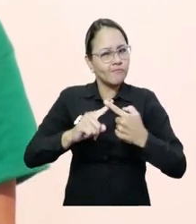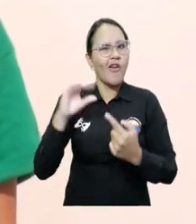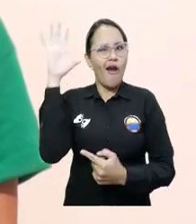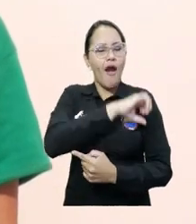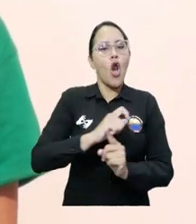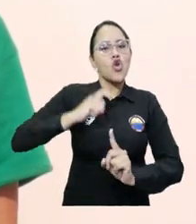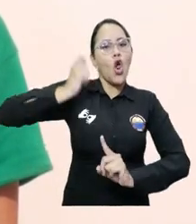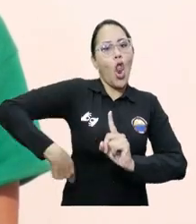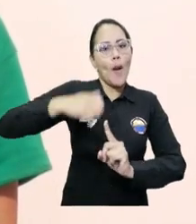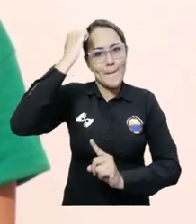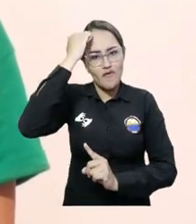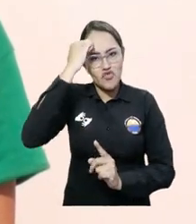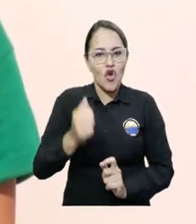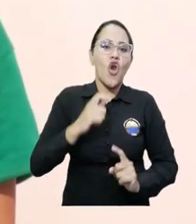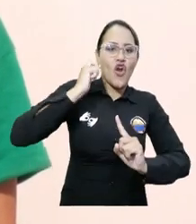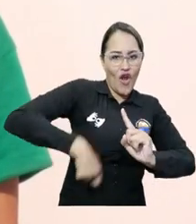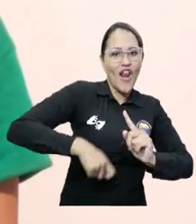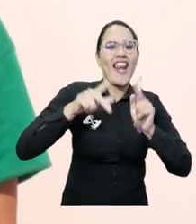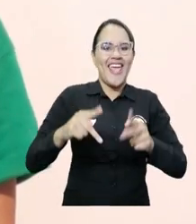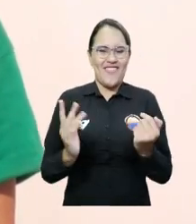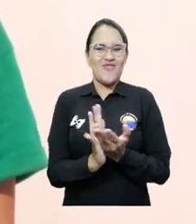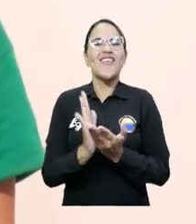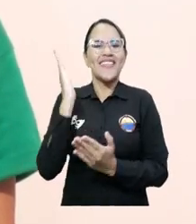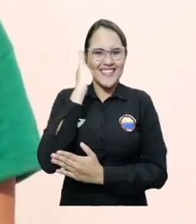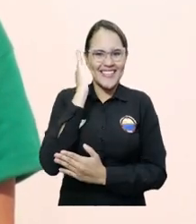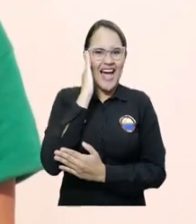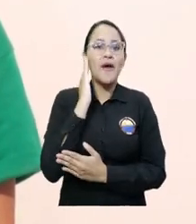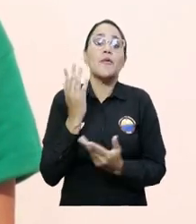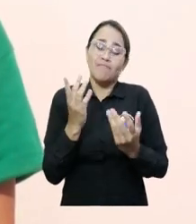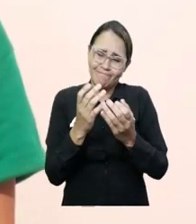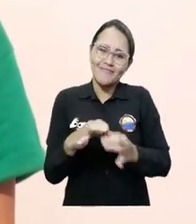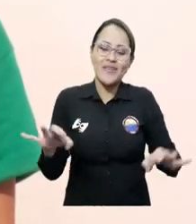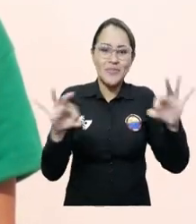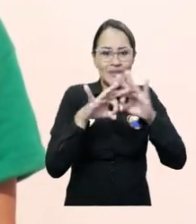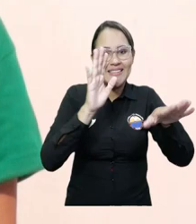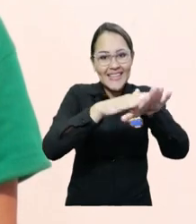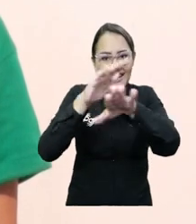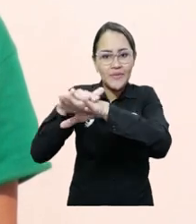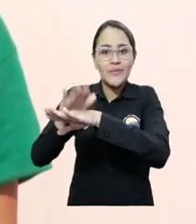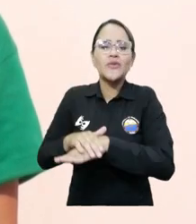estudiante el campo de la educación. Es por esto que te invitamos